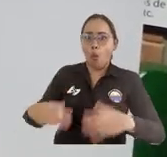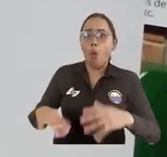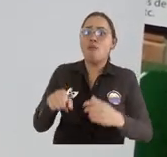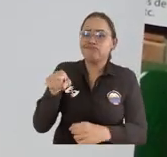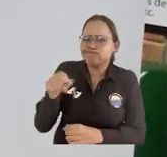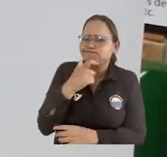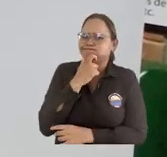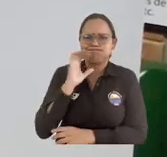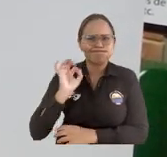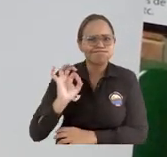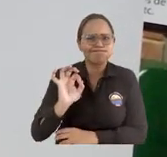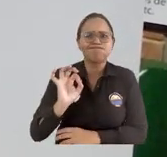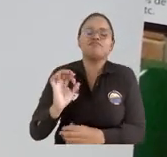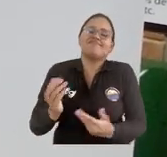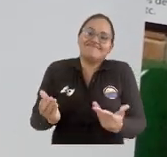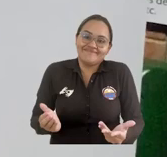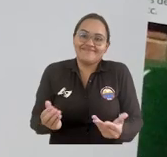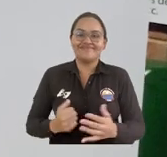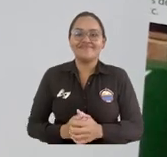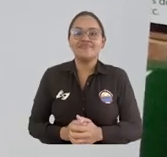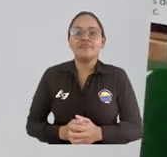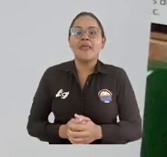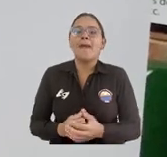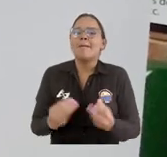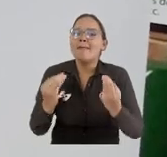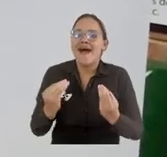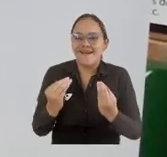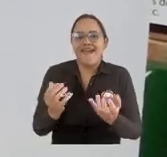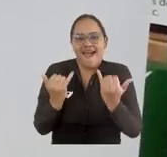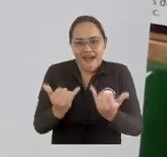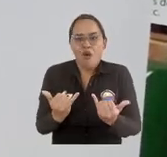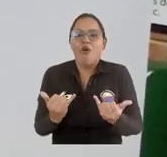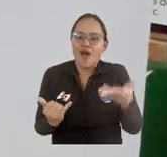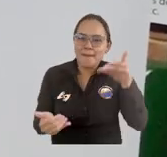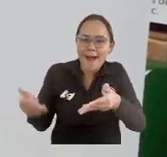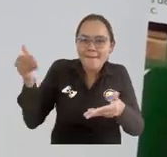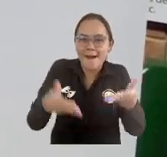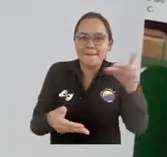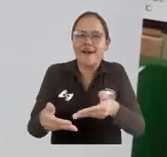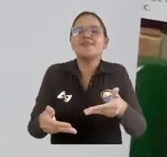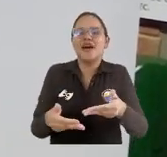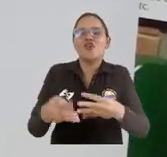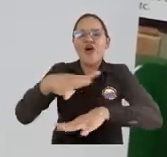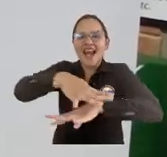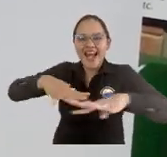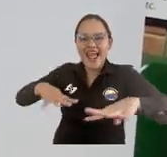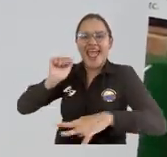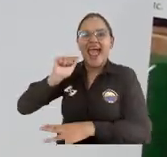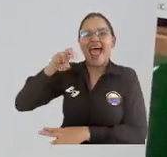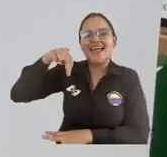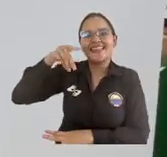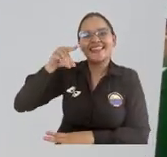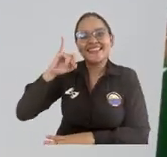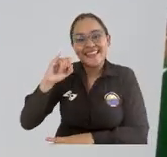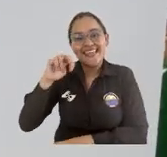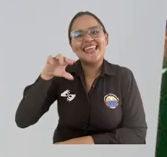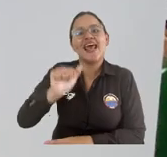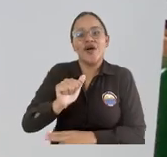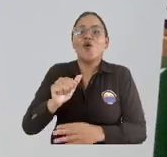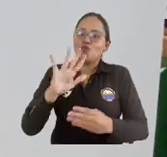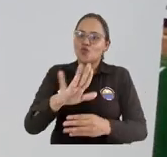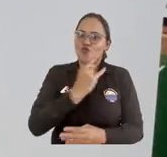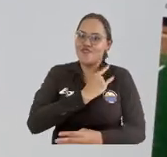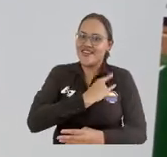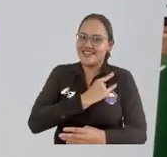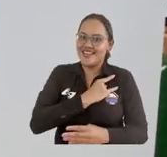es una gran ayuda, una gran herramienta para lo que estamos construyendo, que es la Red Andina de Universidades Acreditadas, ¿sí? Y también